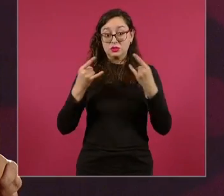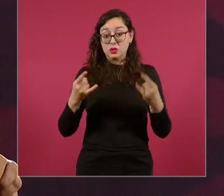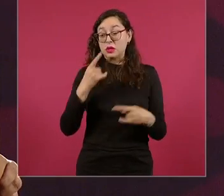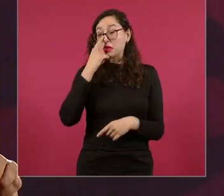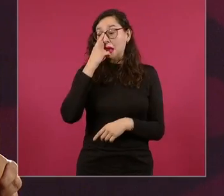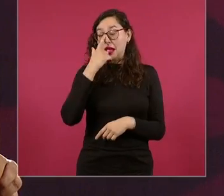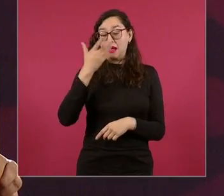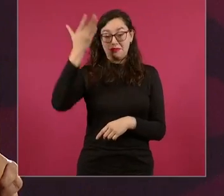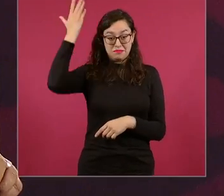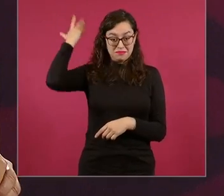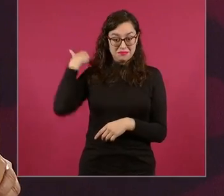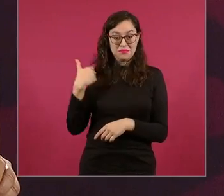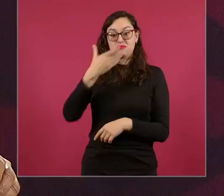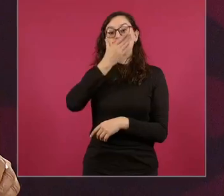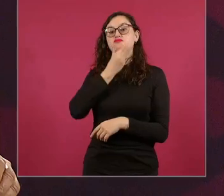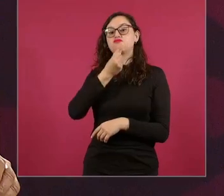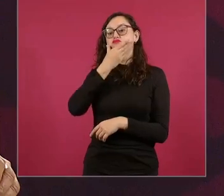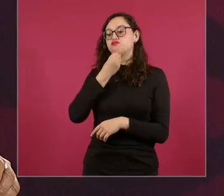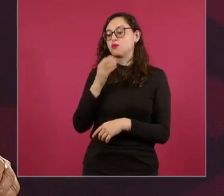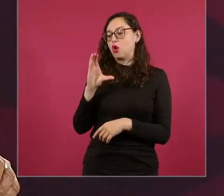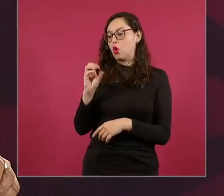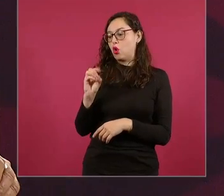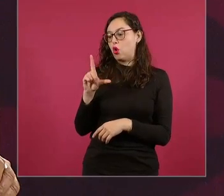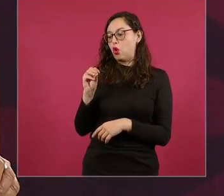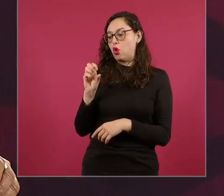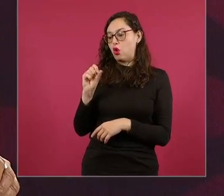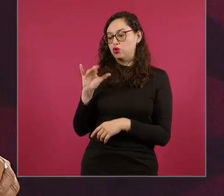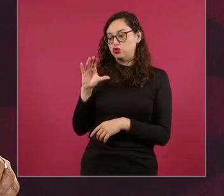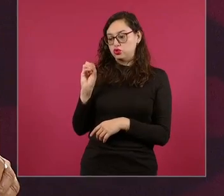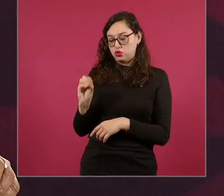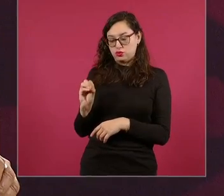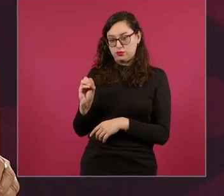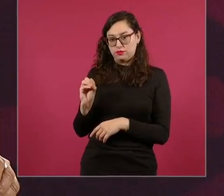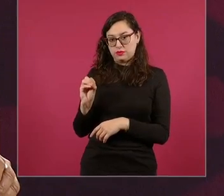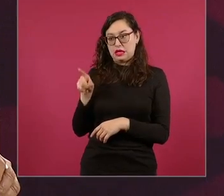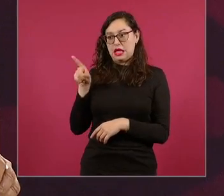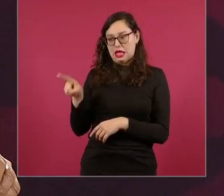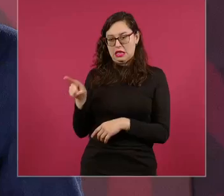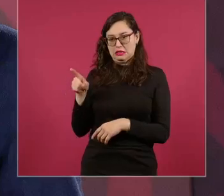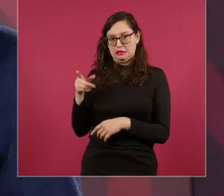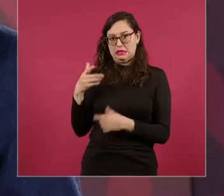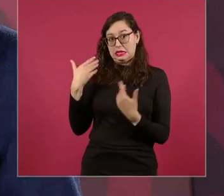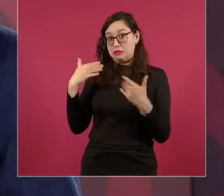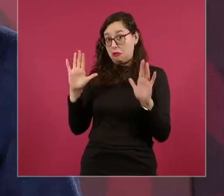licenciado Colosio, candidato del PRI,